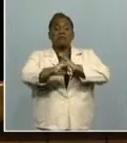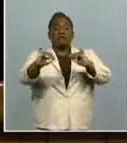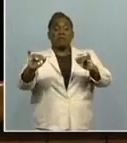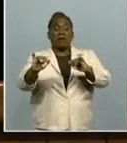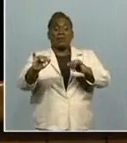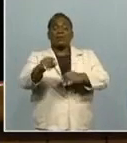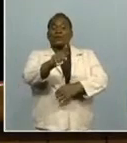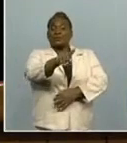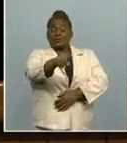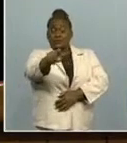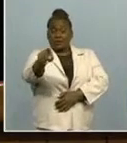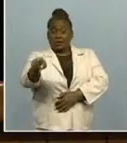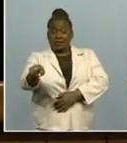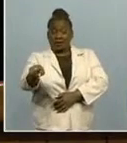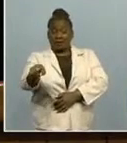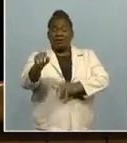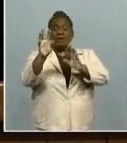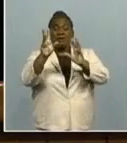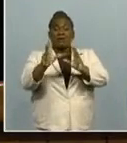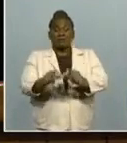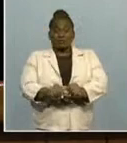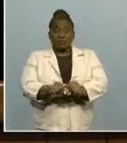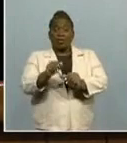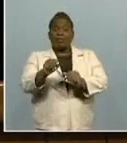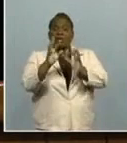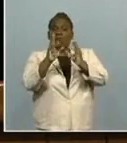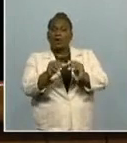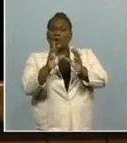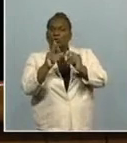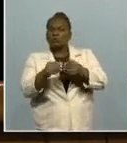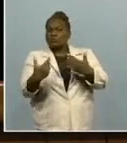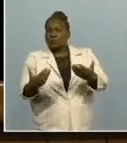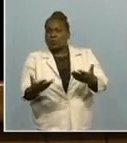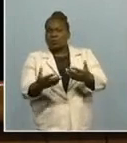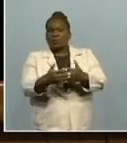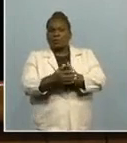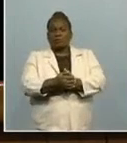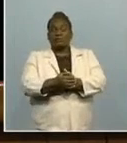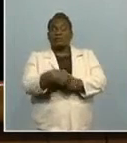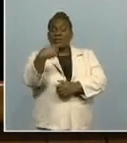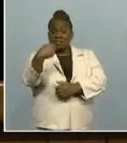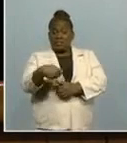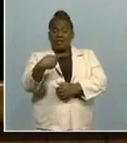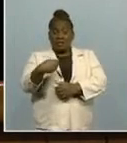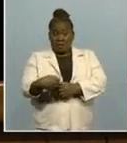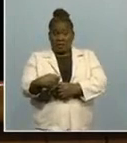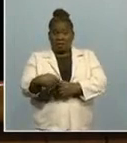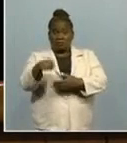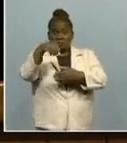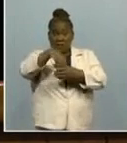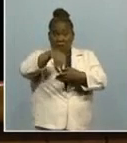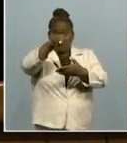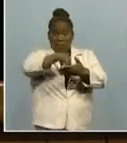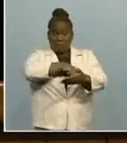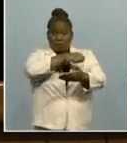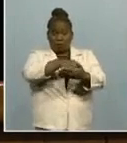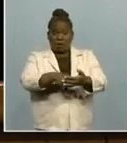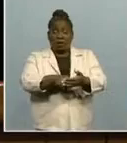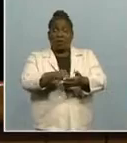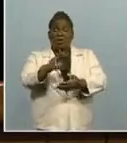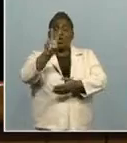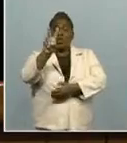ustedes los resultados del escrutinio debían realizar su derecho al voto